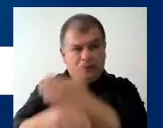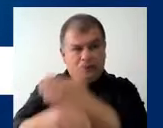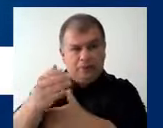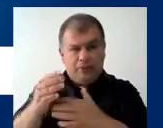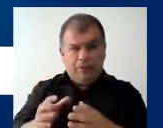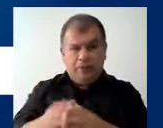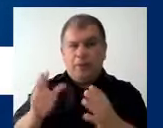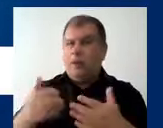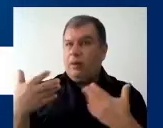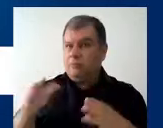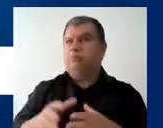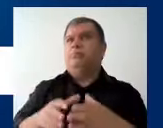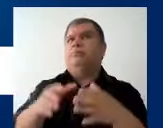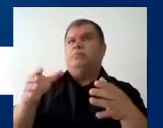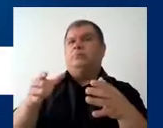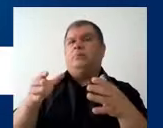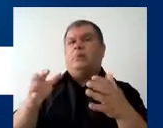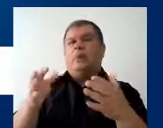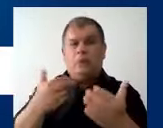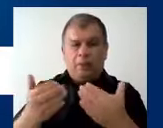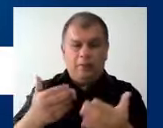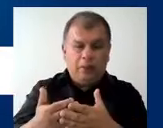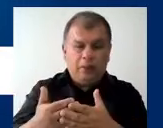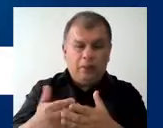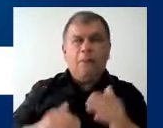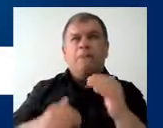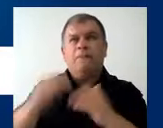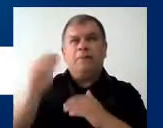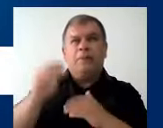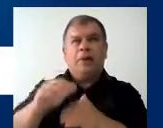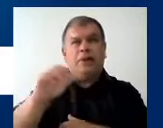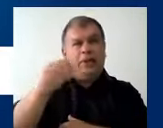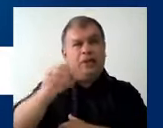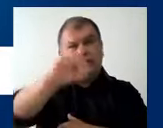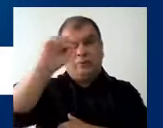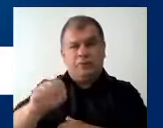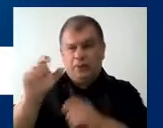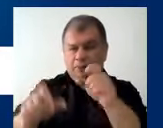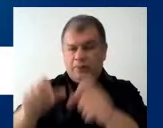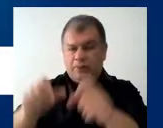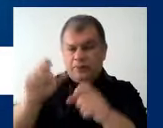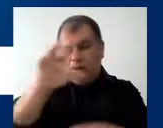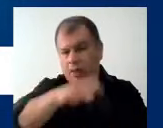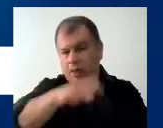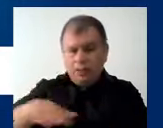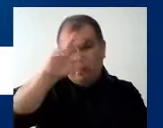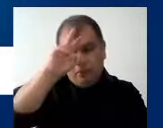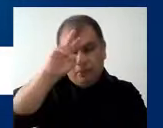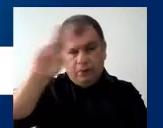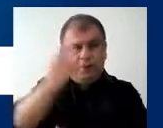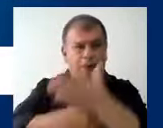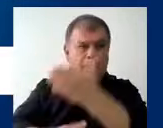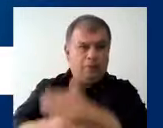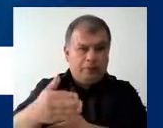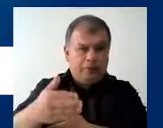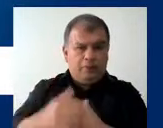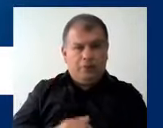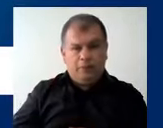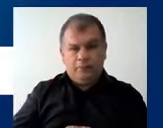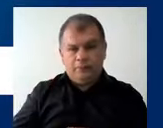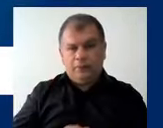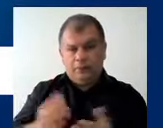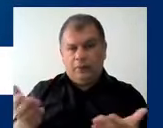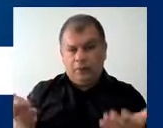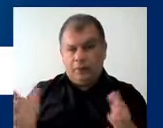grupo considerable. Estamos hablando del un poco más del 10% de la población total de la discapacidad. Y entre ellas, de